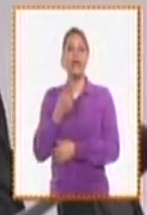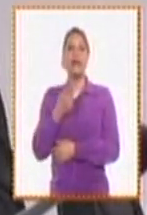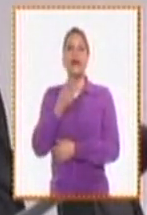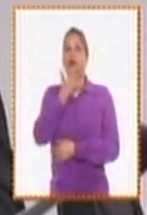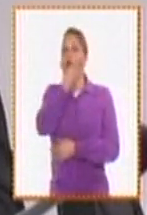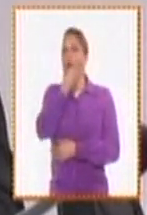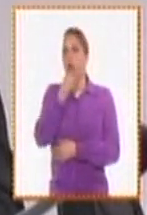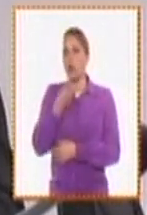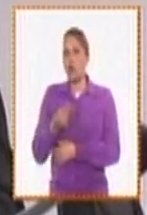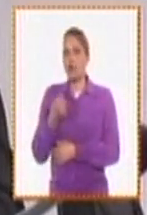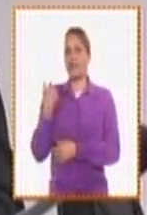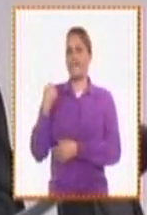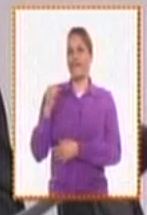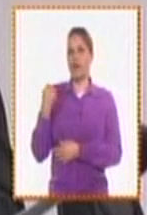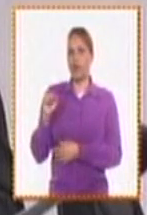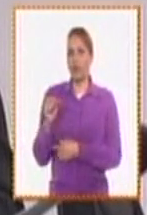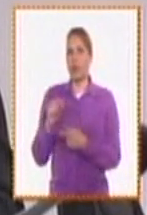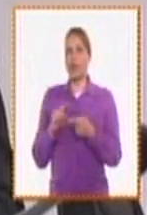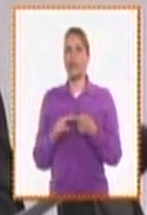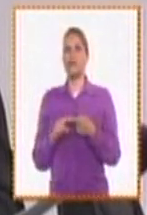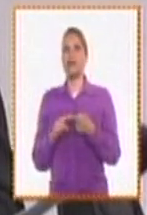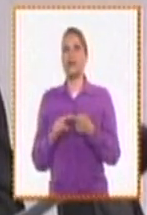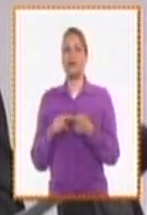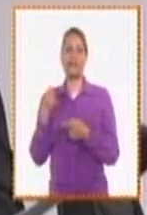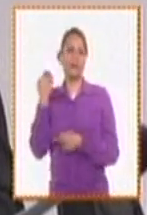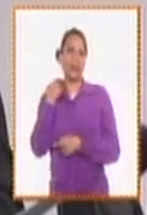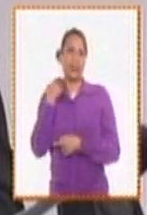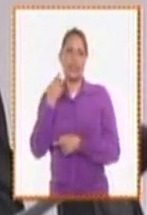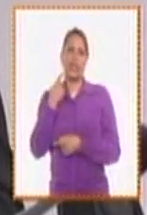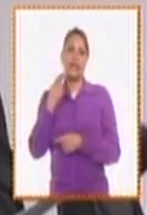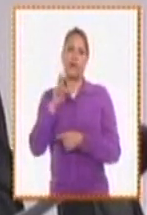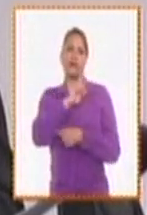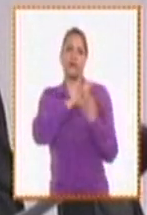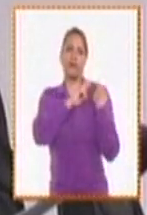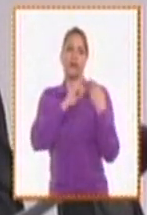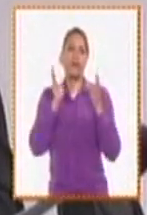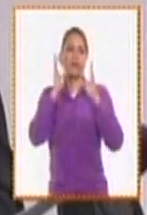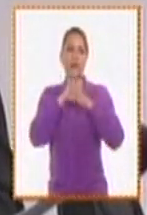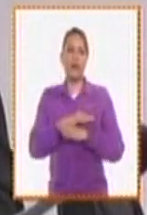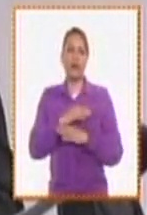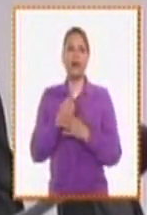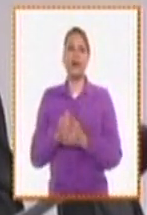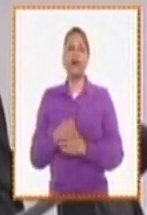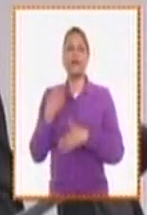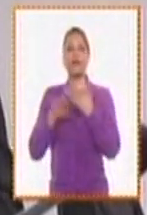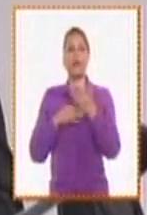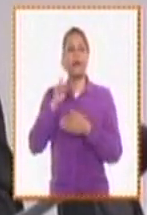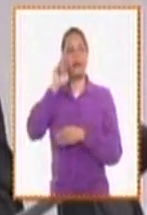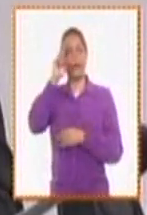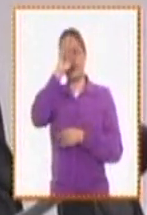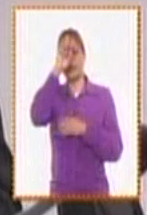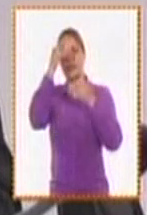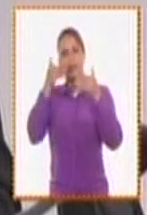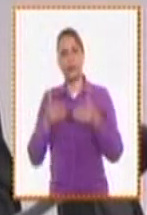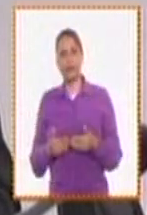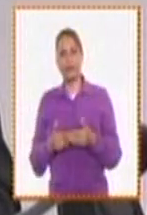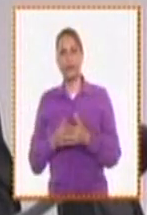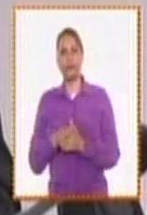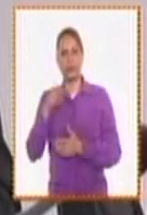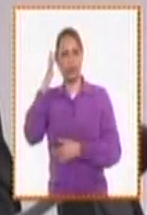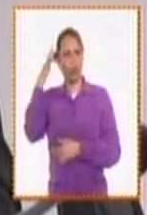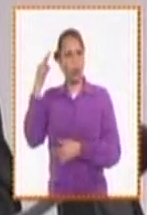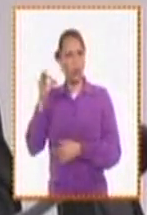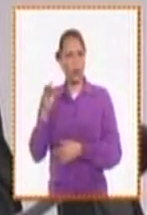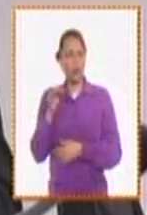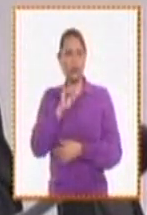panelistas, hechos de violencia, conductas sexuales irresponsables, secuelas psicológicas, problemas de salud también, como se ha explicado, y también problemas